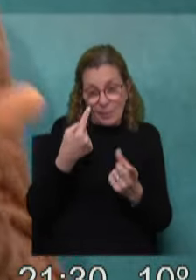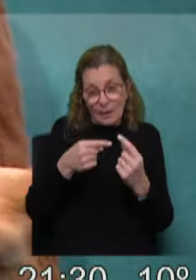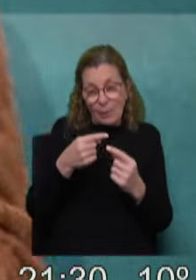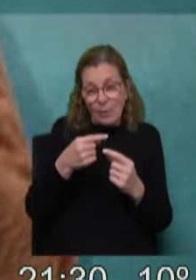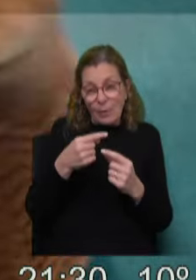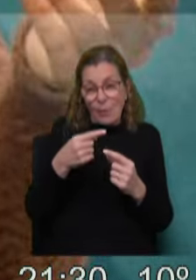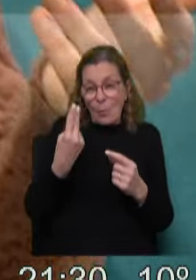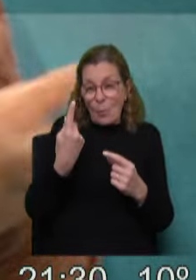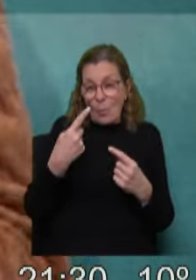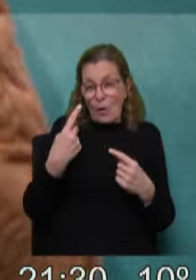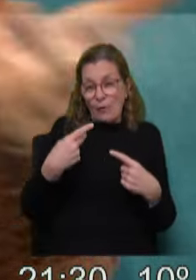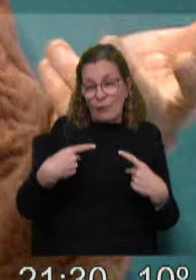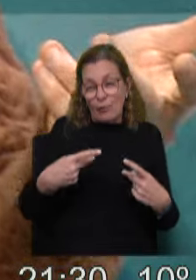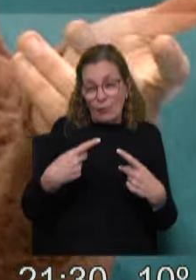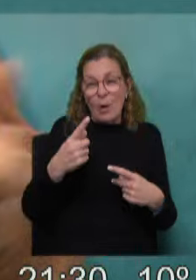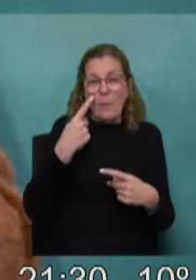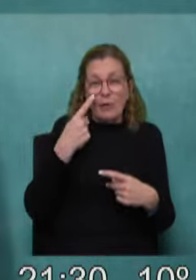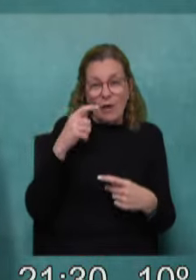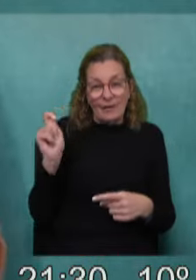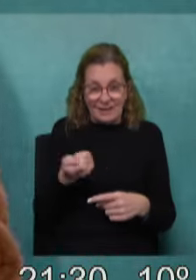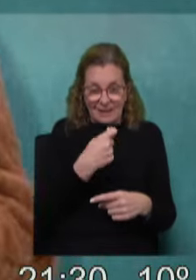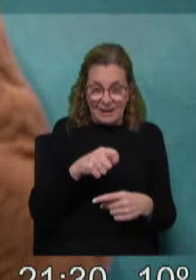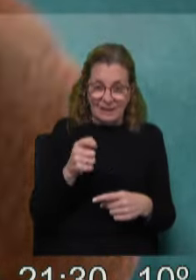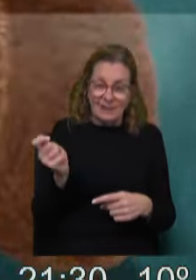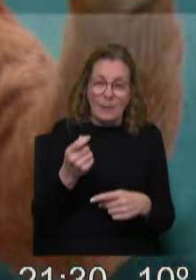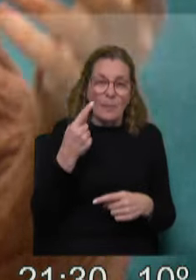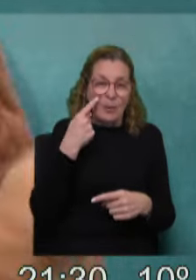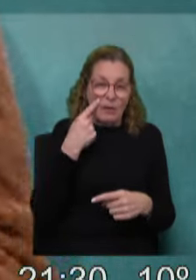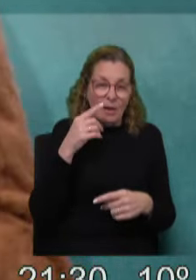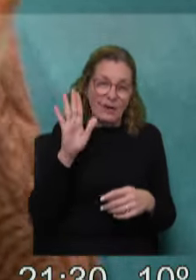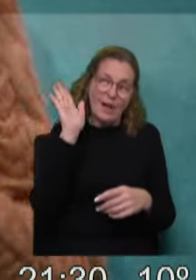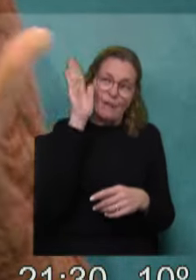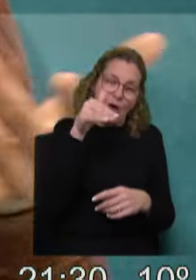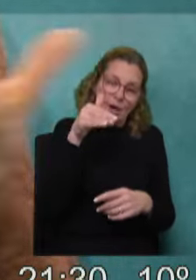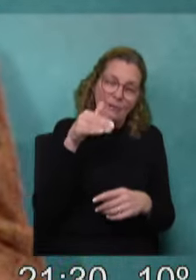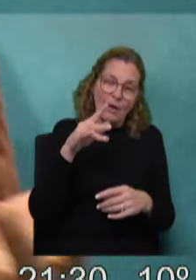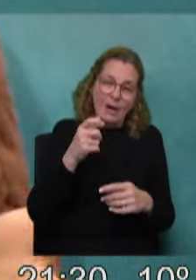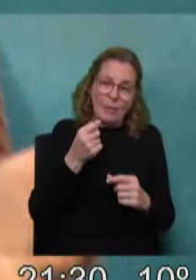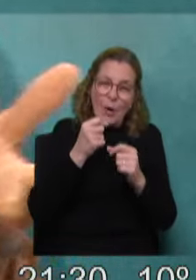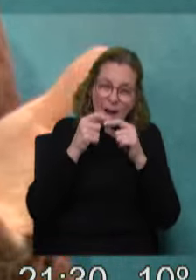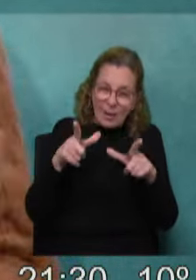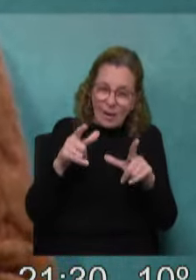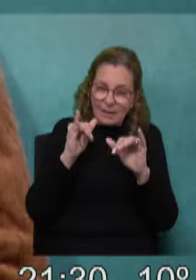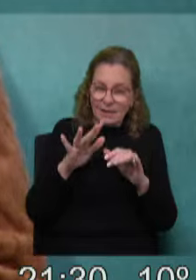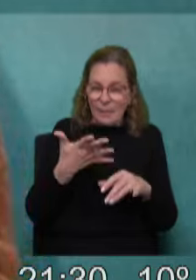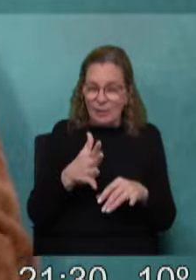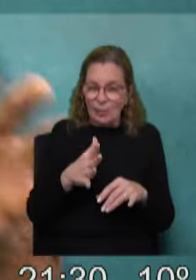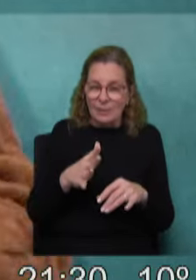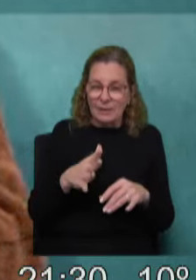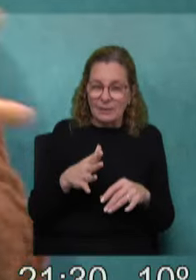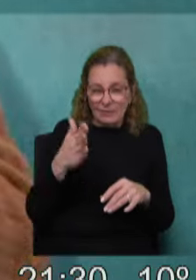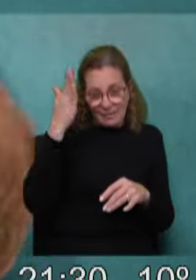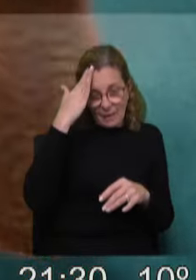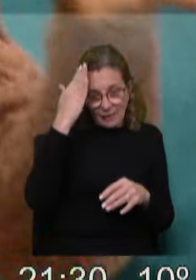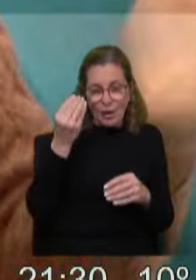buen futbolista juega bien al probable que jueguen al tenis y el tenista probable que jueguen al voleibol, porque hay un lenguaje que más o menos dominás. Entonces sabés